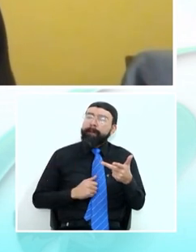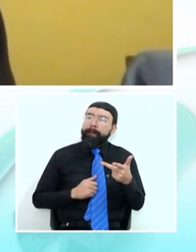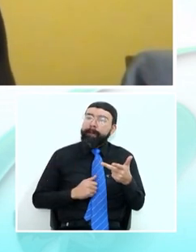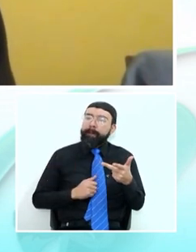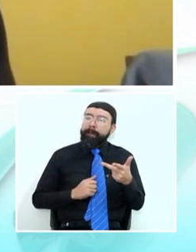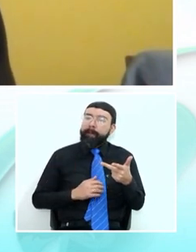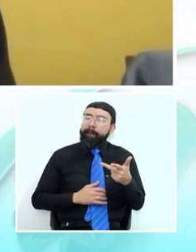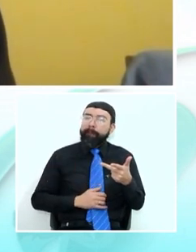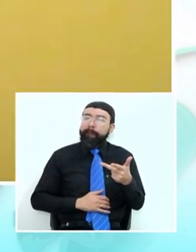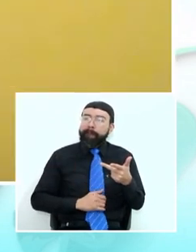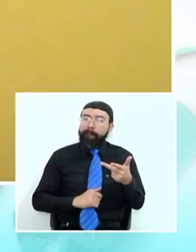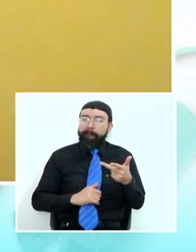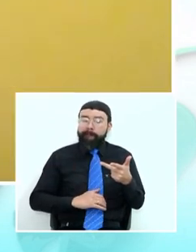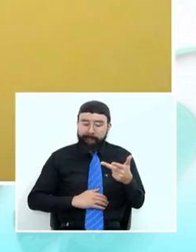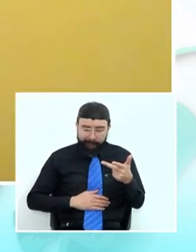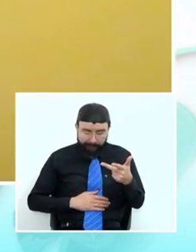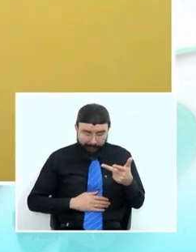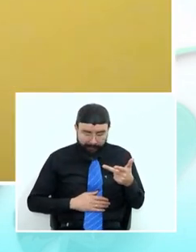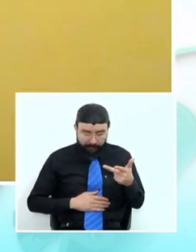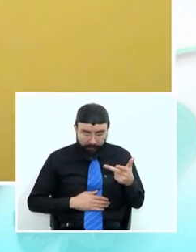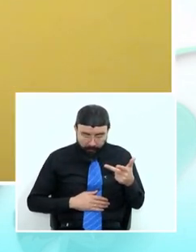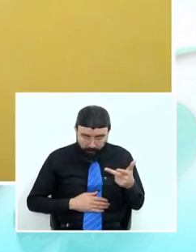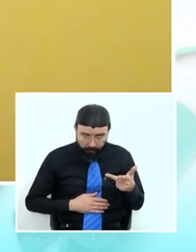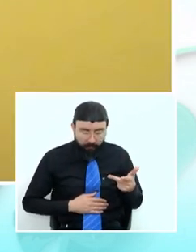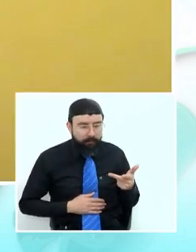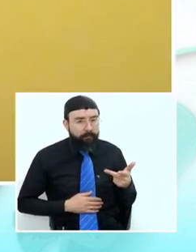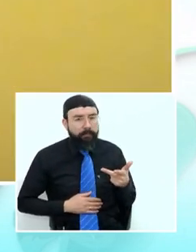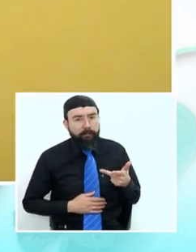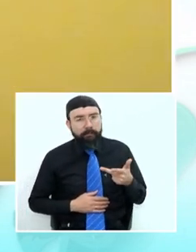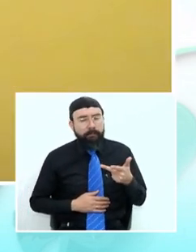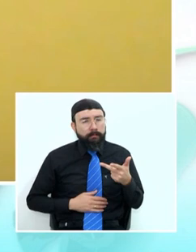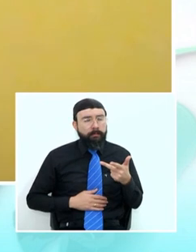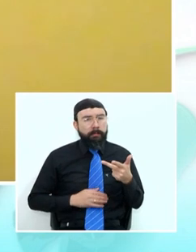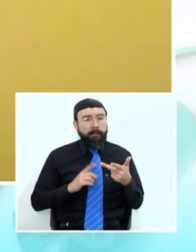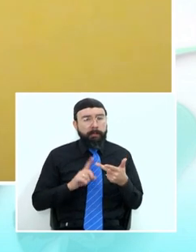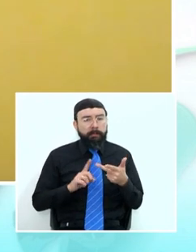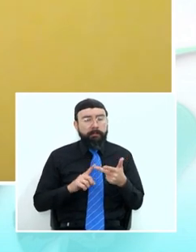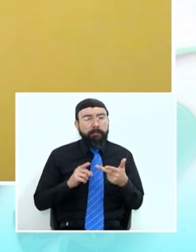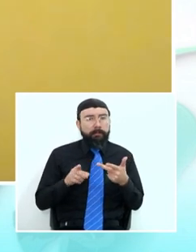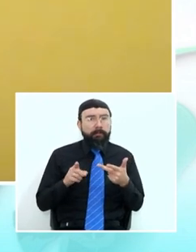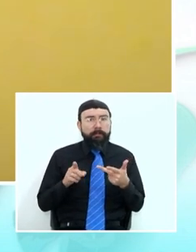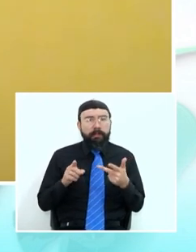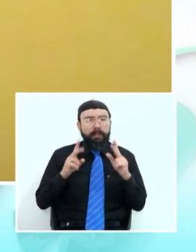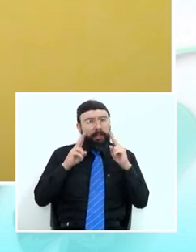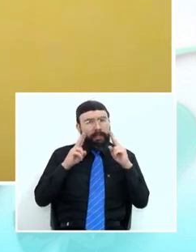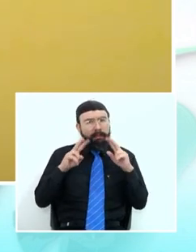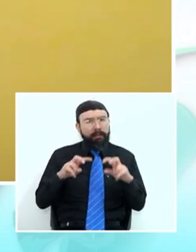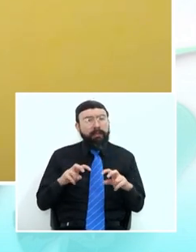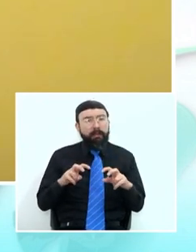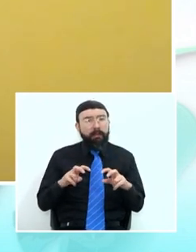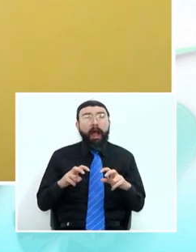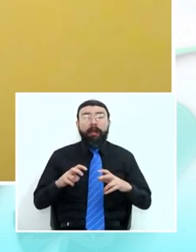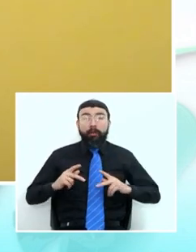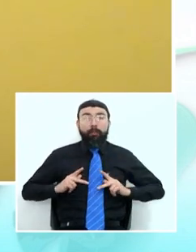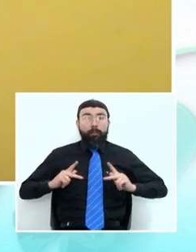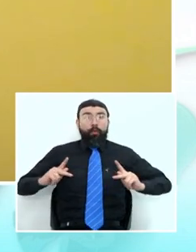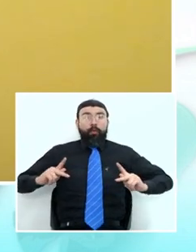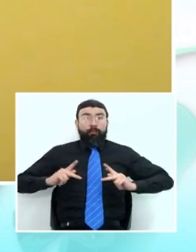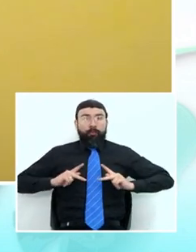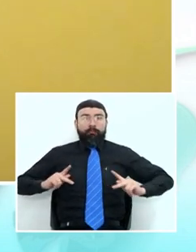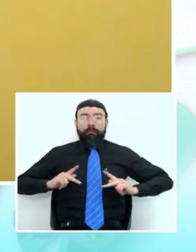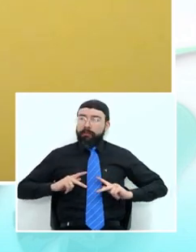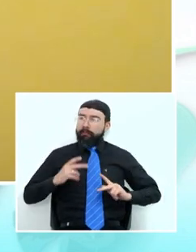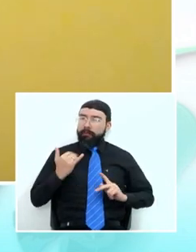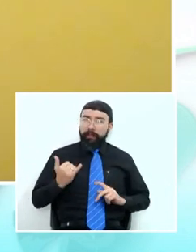Nosotros hemos investigado ¿qué pasa con el pulmón? Que es uno de los